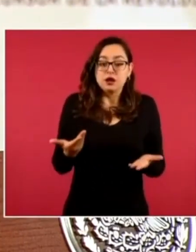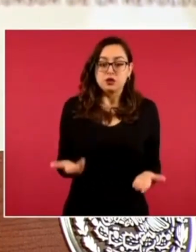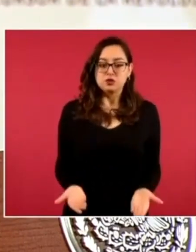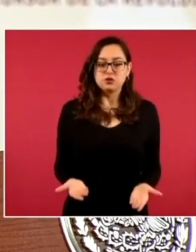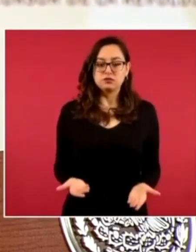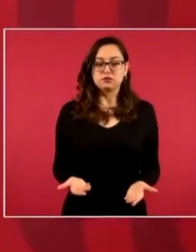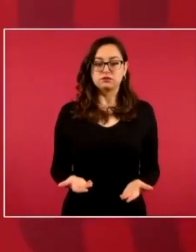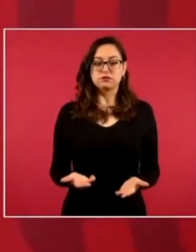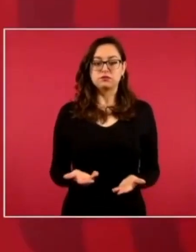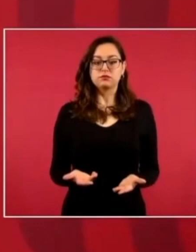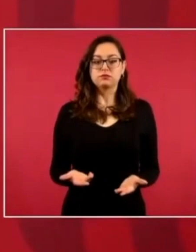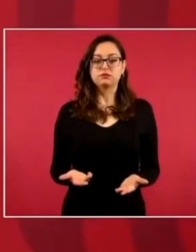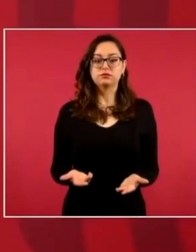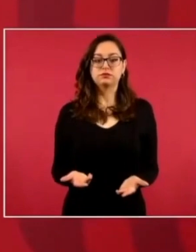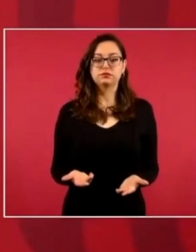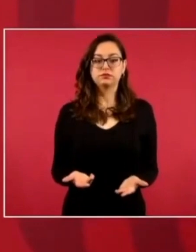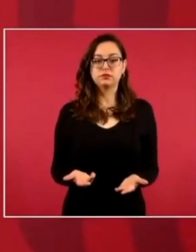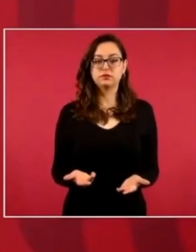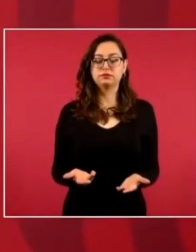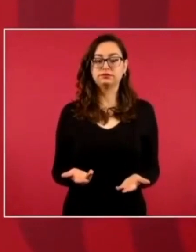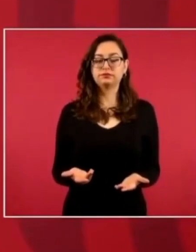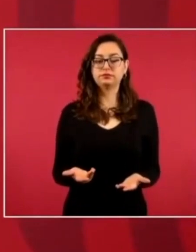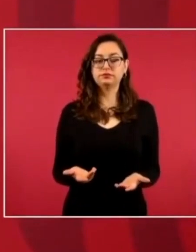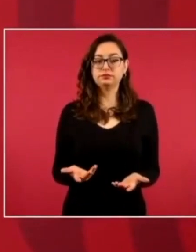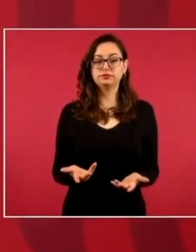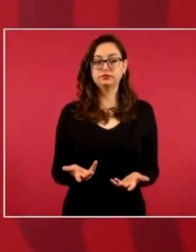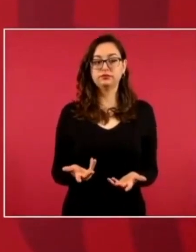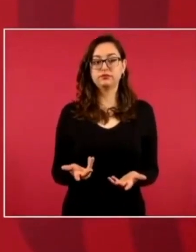se está haciendo un escándalo